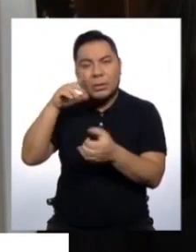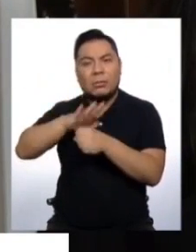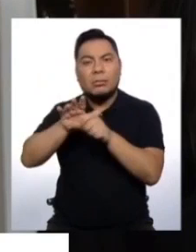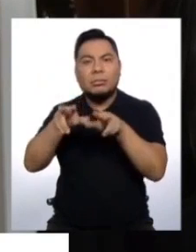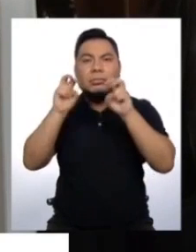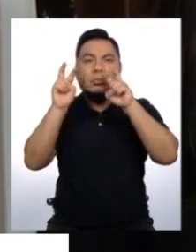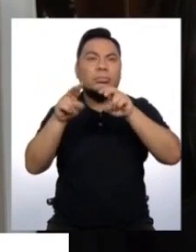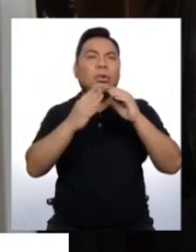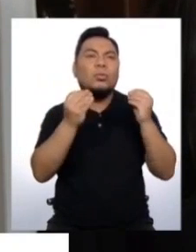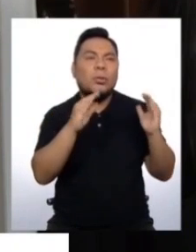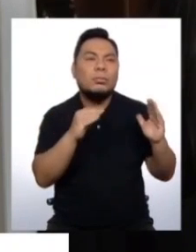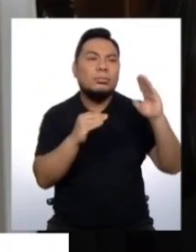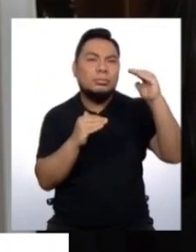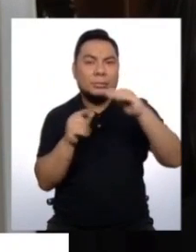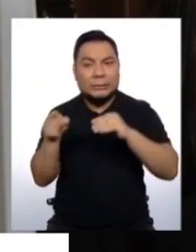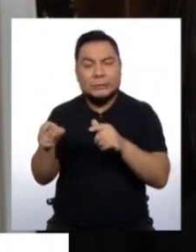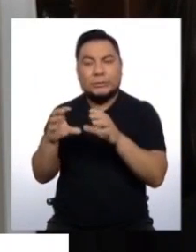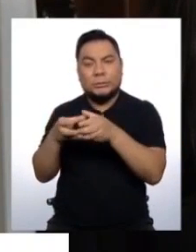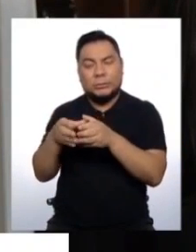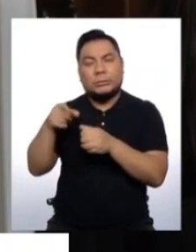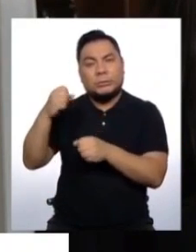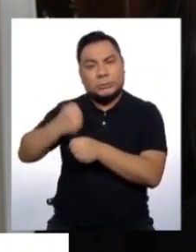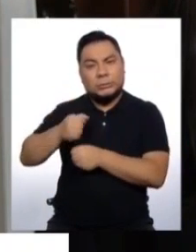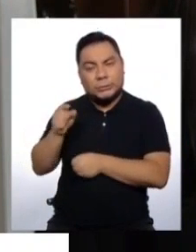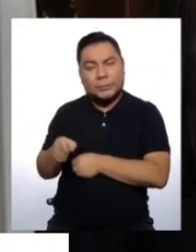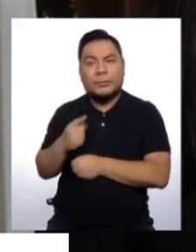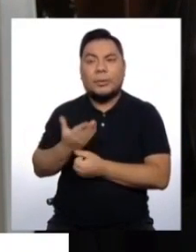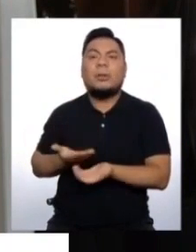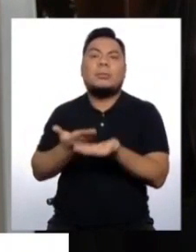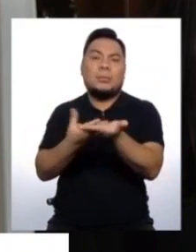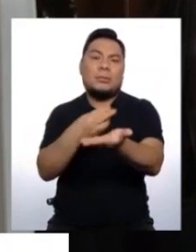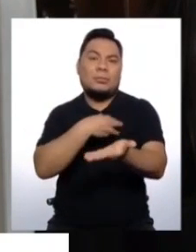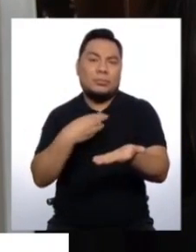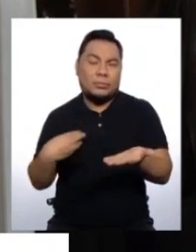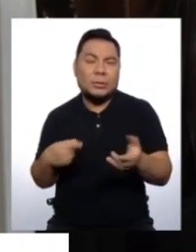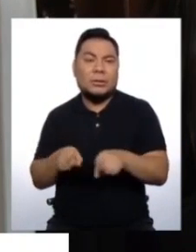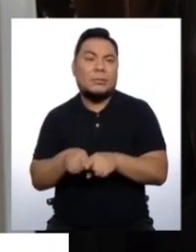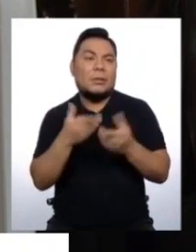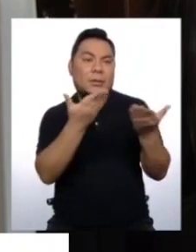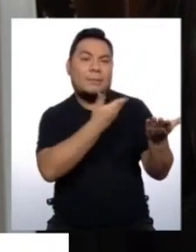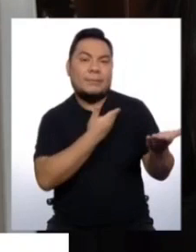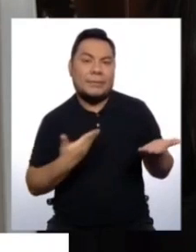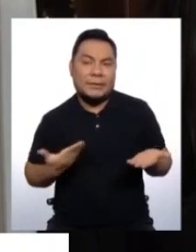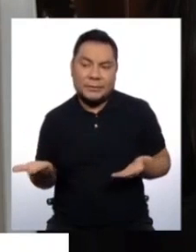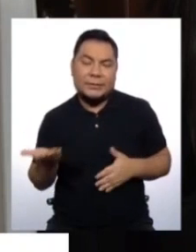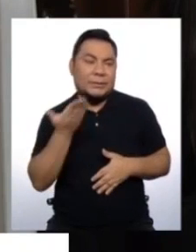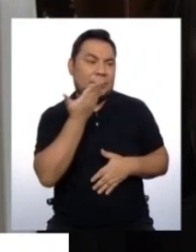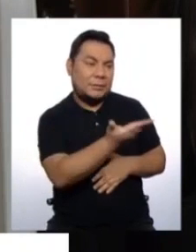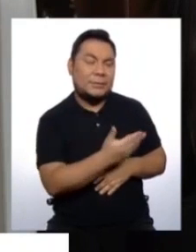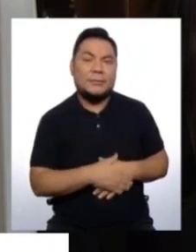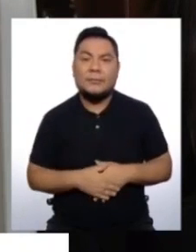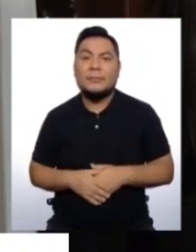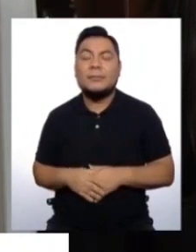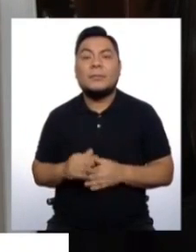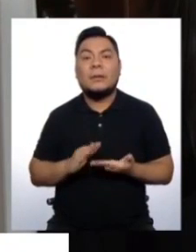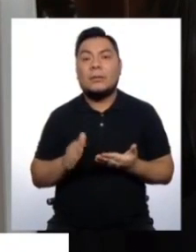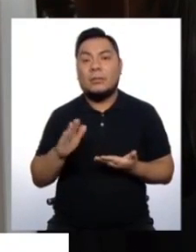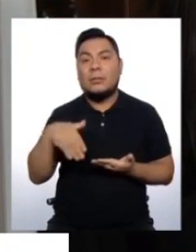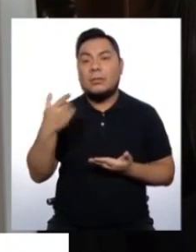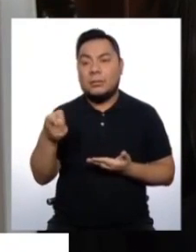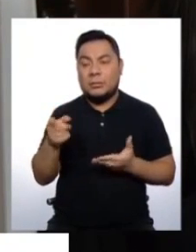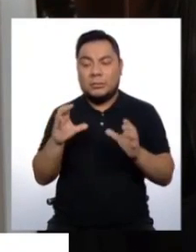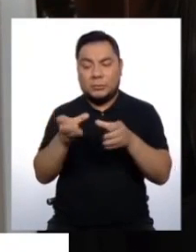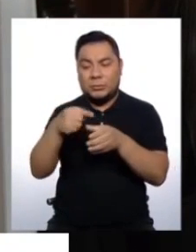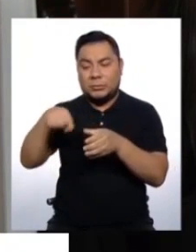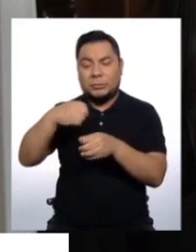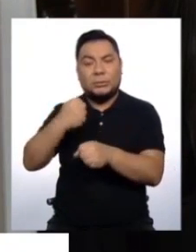Control de Enfermedades al Consejo de Ministros y al señor presidente. Posteriormente a eso, el grupo de